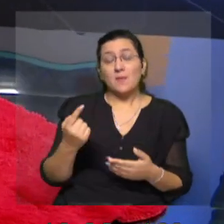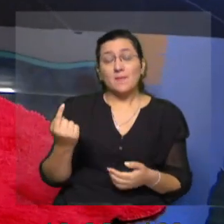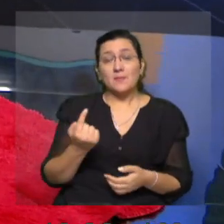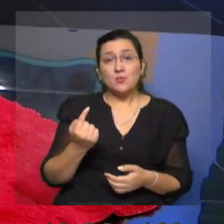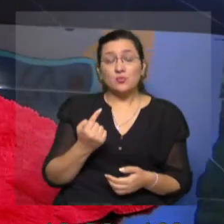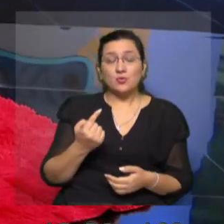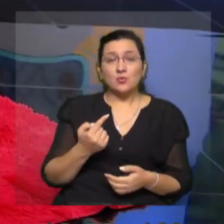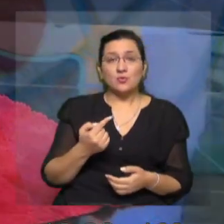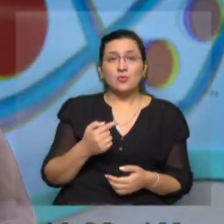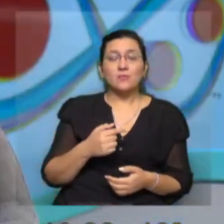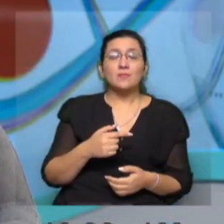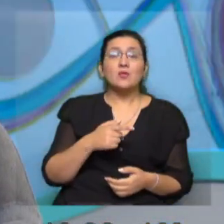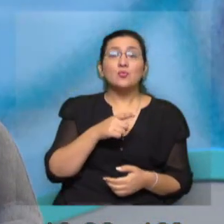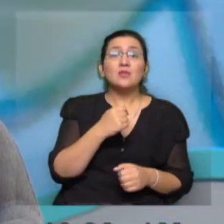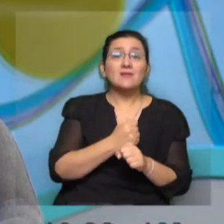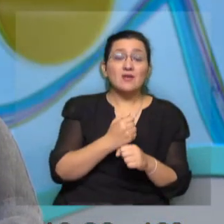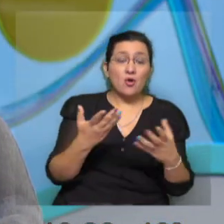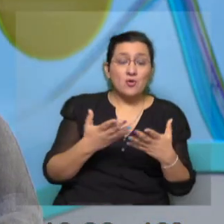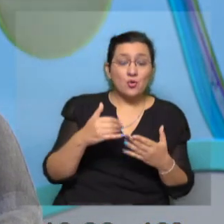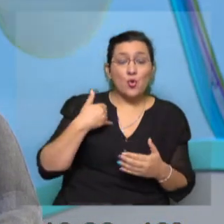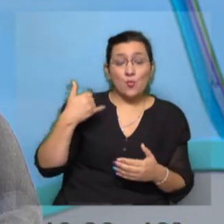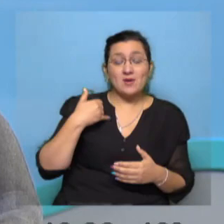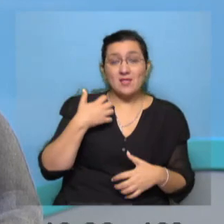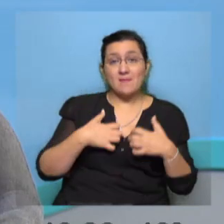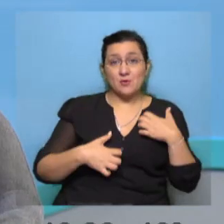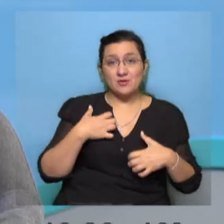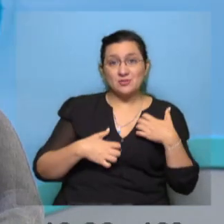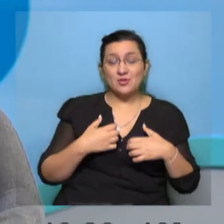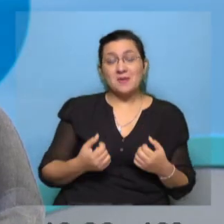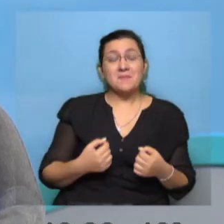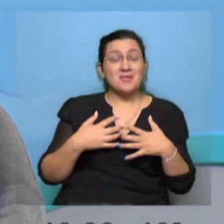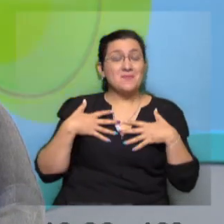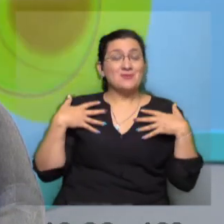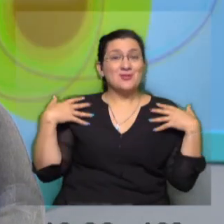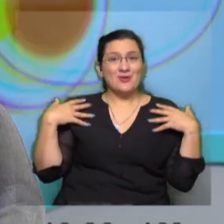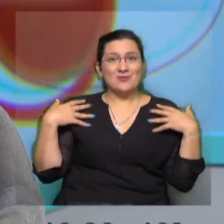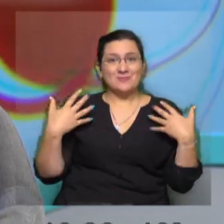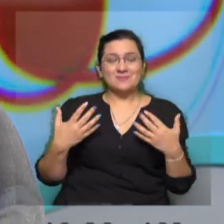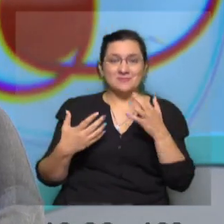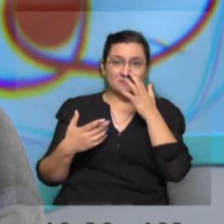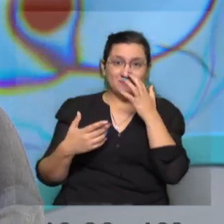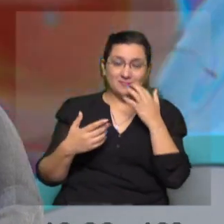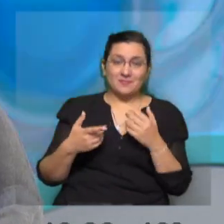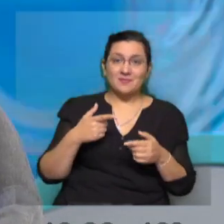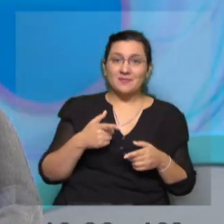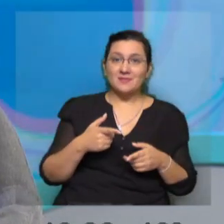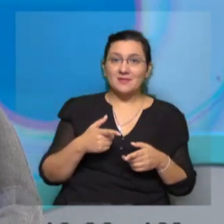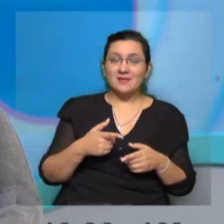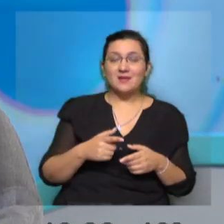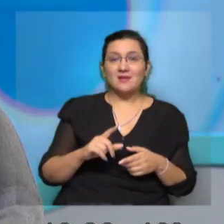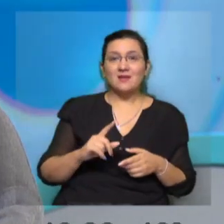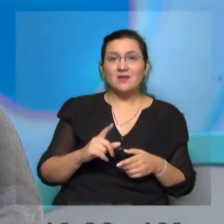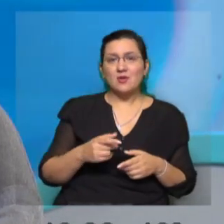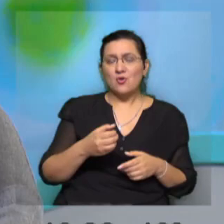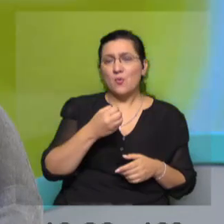estás trabajando con los juveniles de Progreso y me llena de emoción eso también, ¿sabés? De que las glorias de nuestro